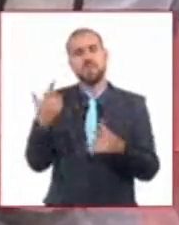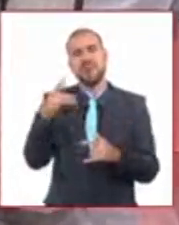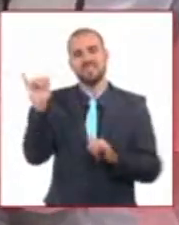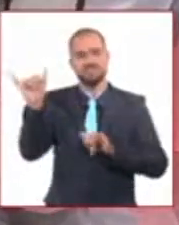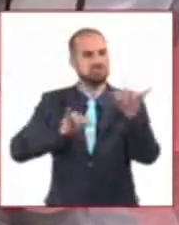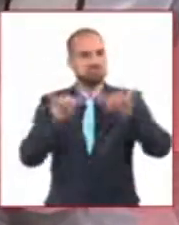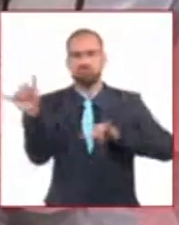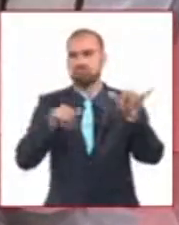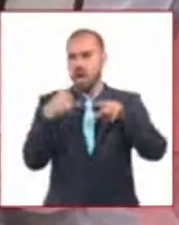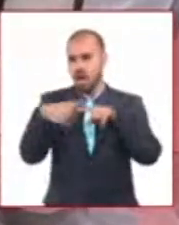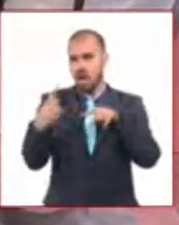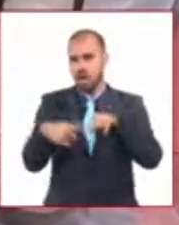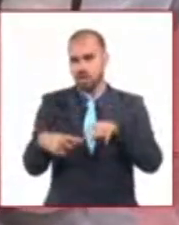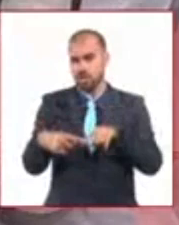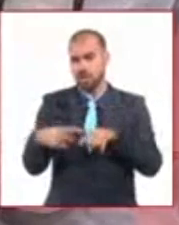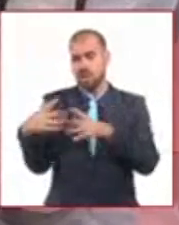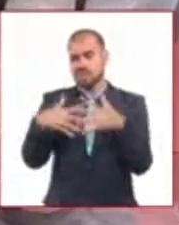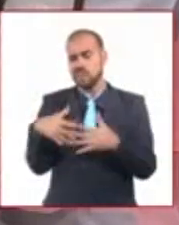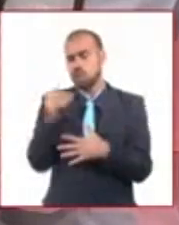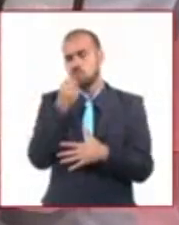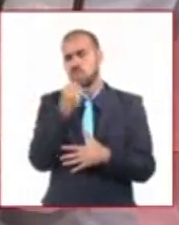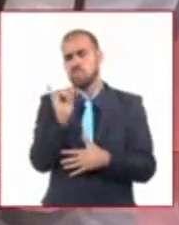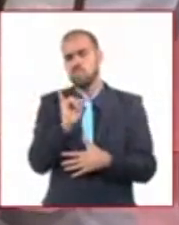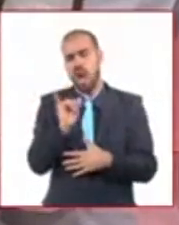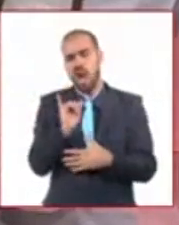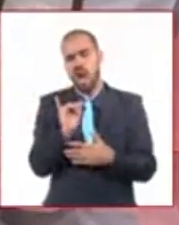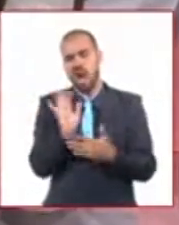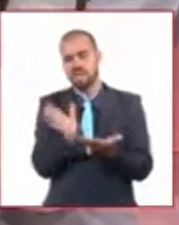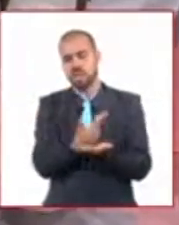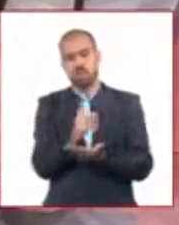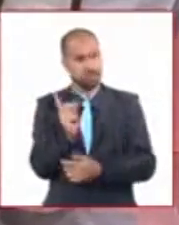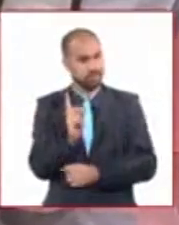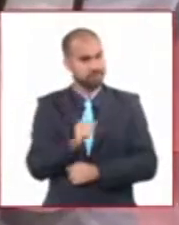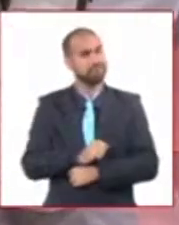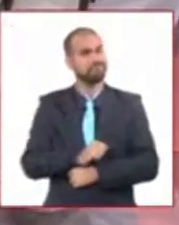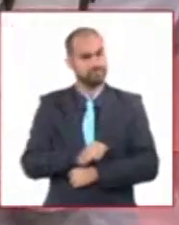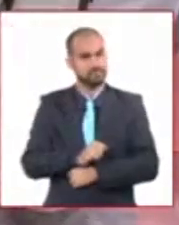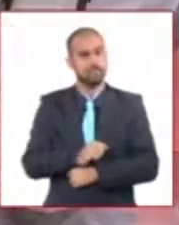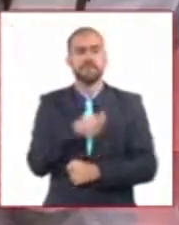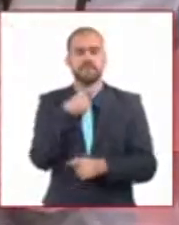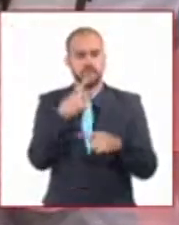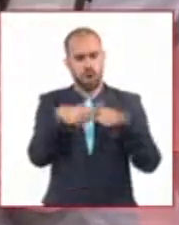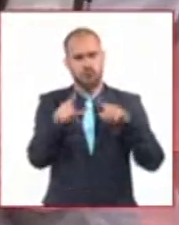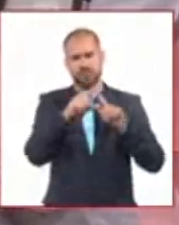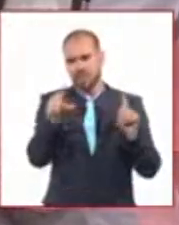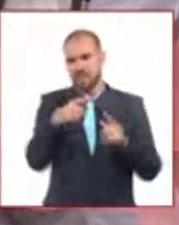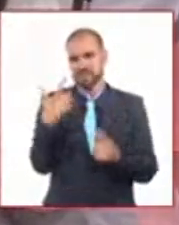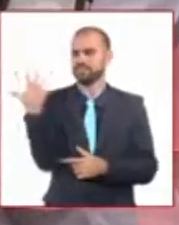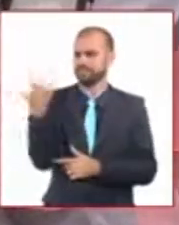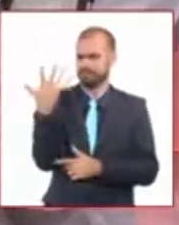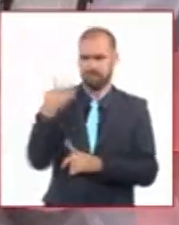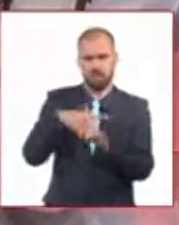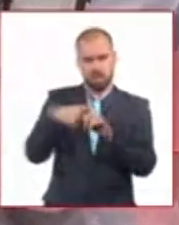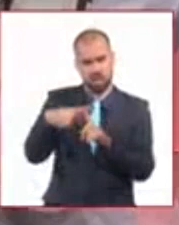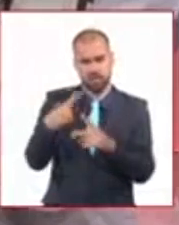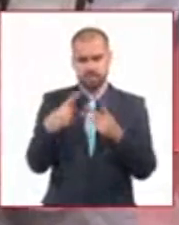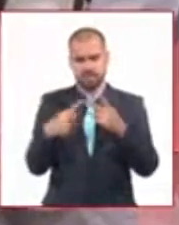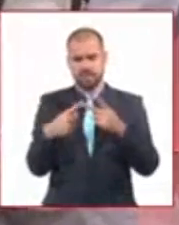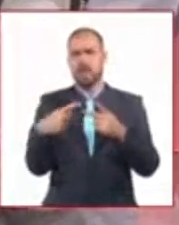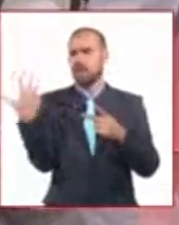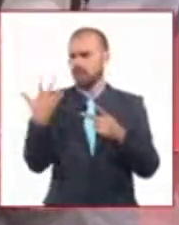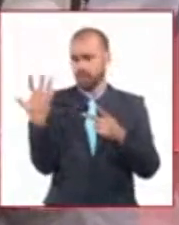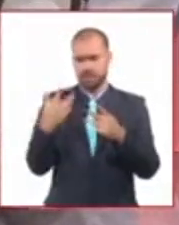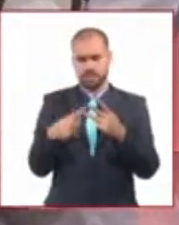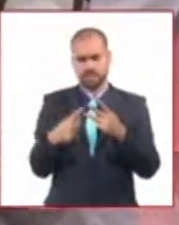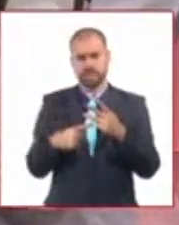apartar pero que además tiene otros temas relevantes el tema de cambio climático el tema de medioambiente el tema de las